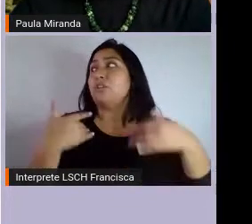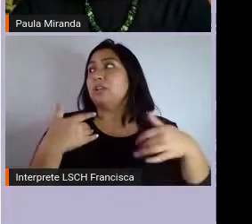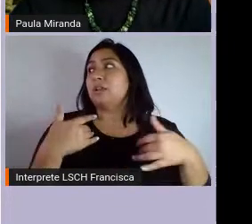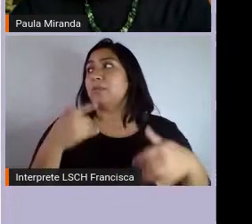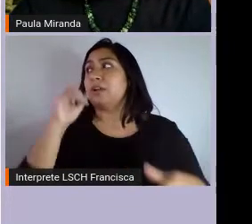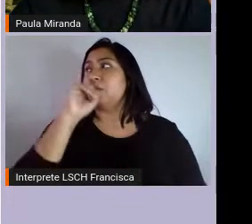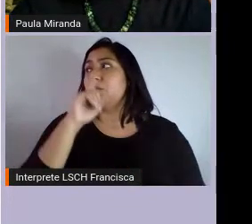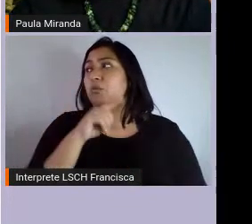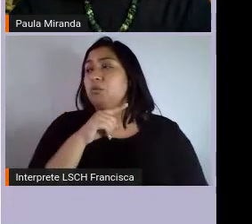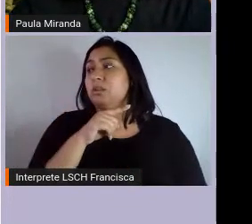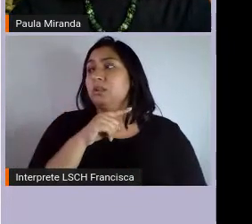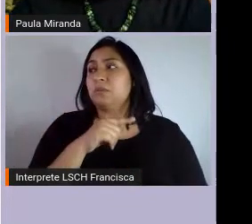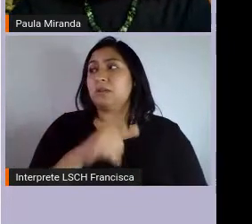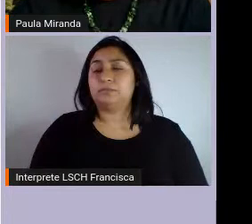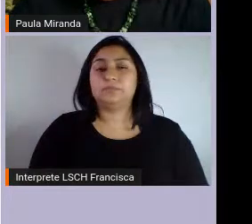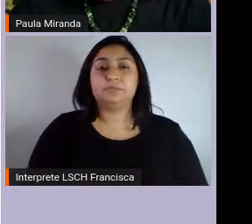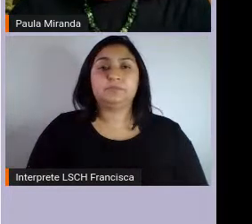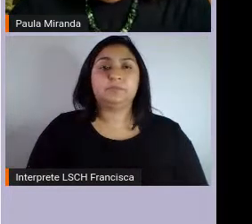que